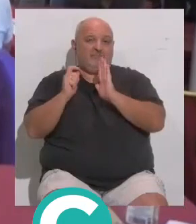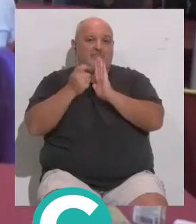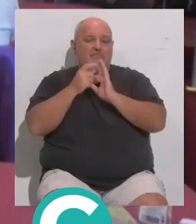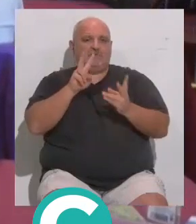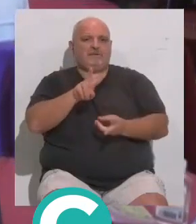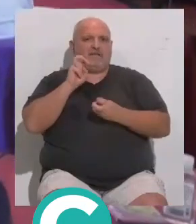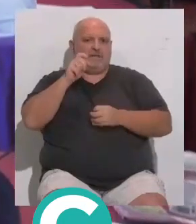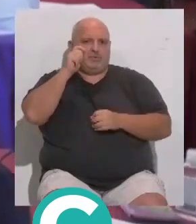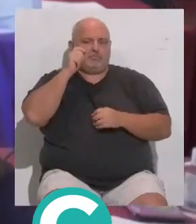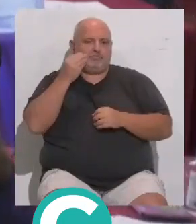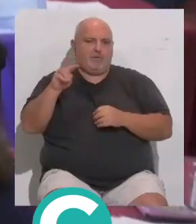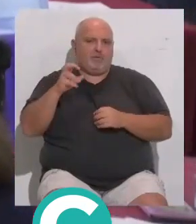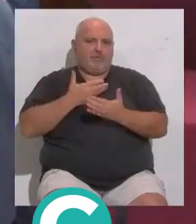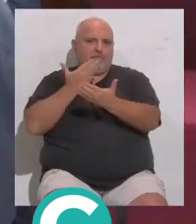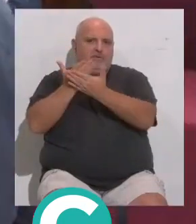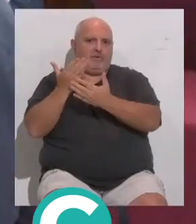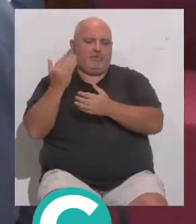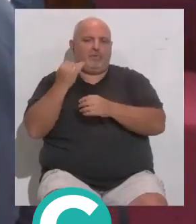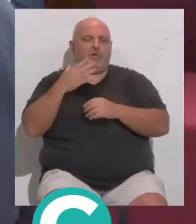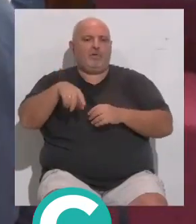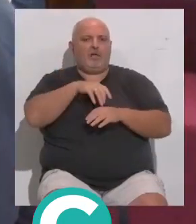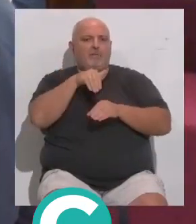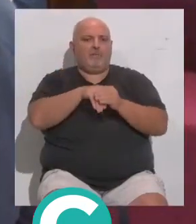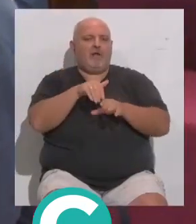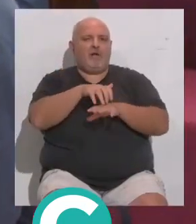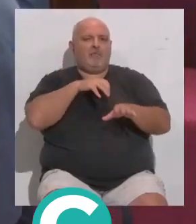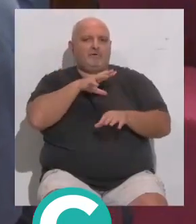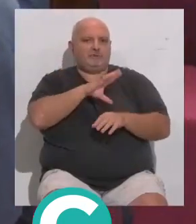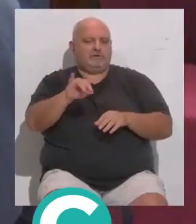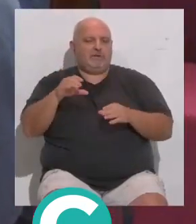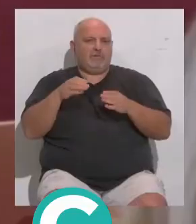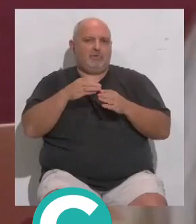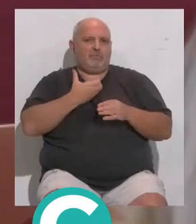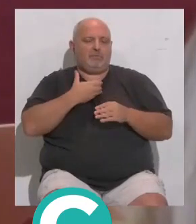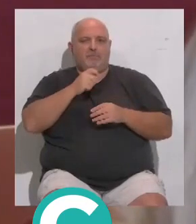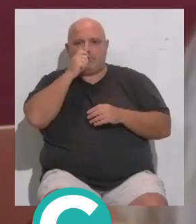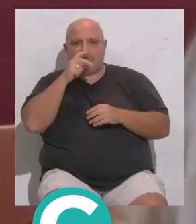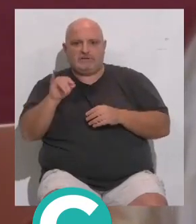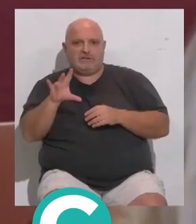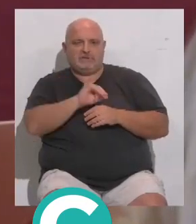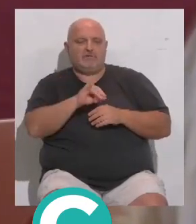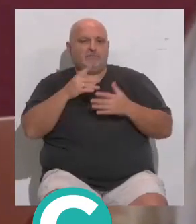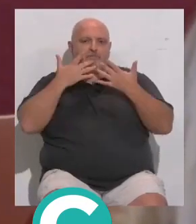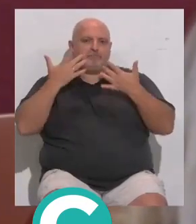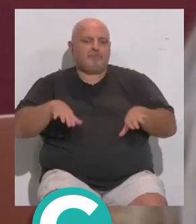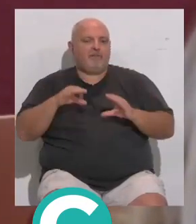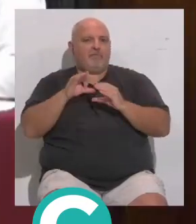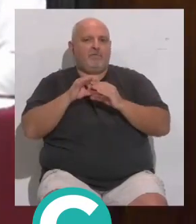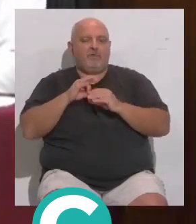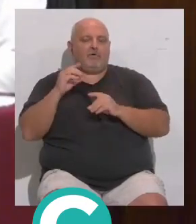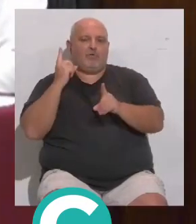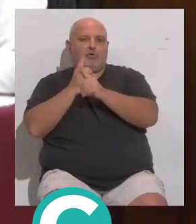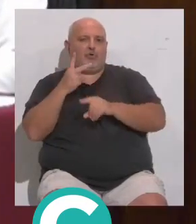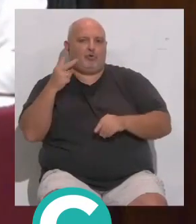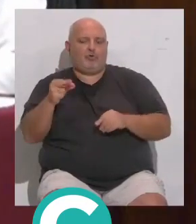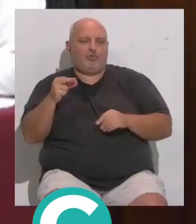la ciudad. La propuesta ha salido adelante con el voto a favor del equipo de gobierno y del Partido Socialista, la abstención de Ciudadanos y la